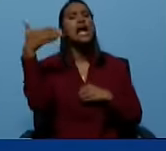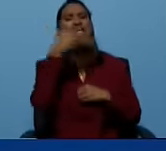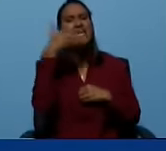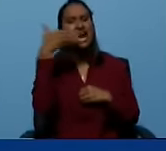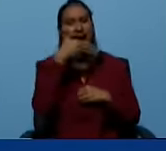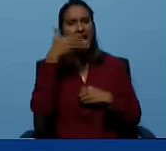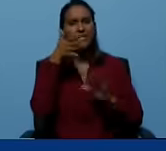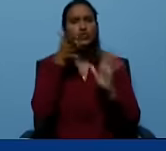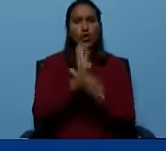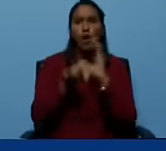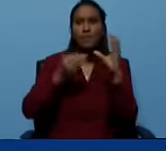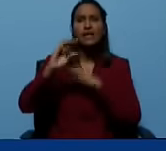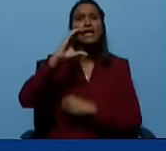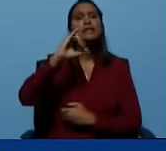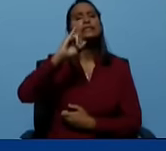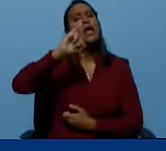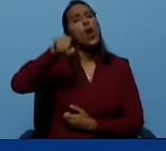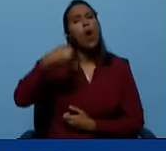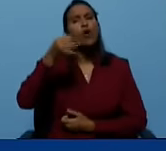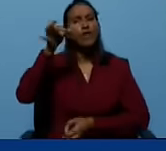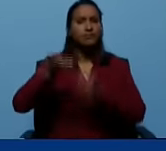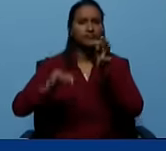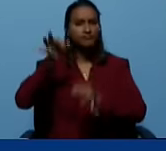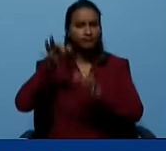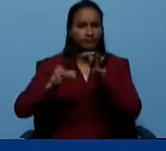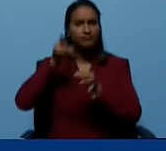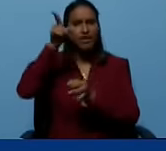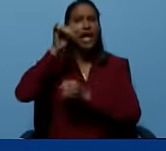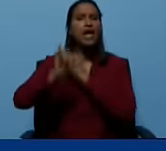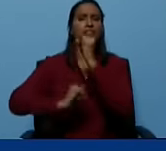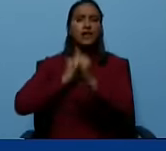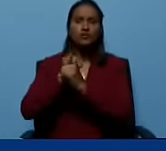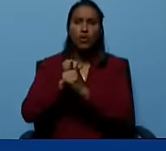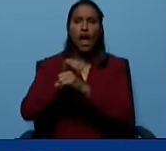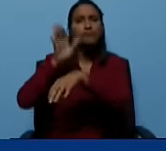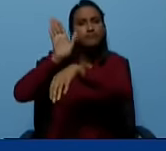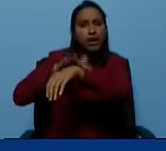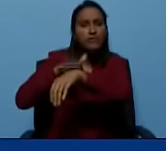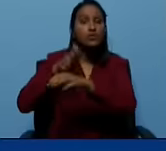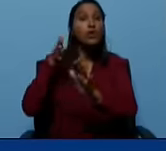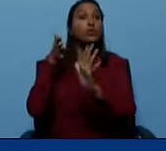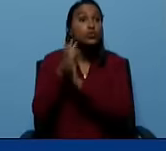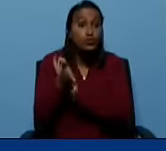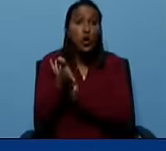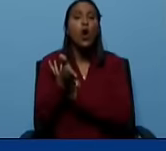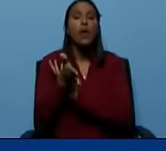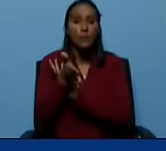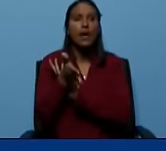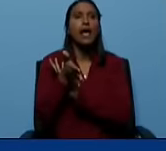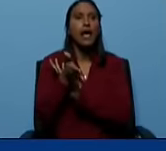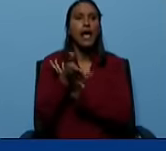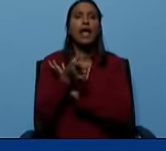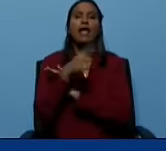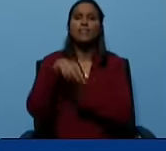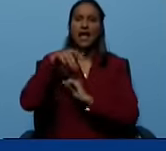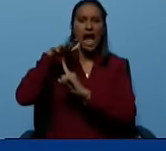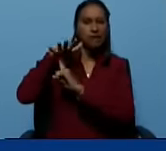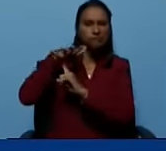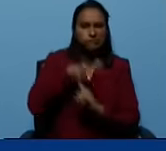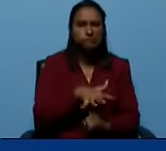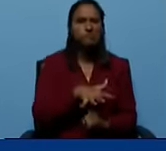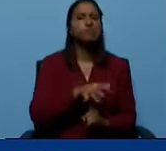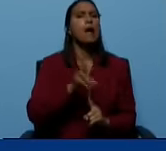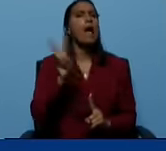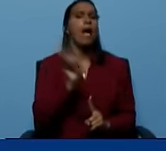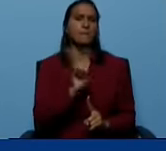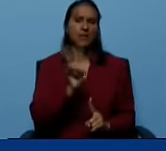Penal Internacional alertando sobre lo que considera una intensificación de la represión en Venezuela y